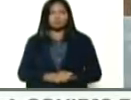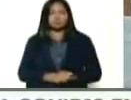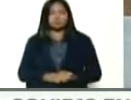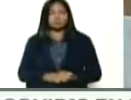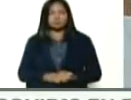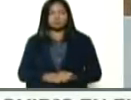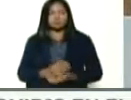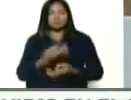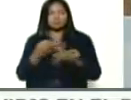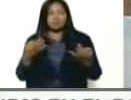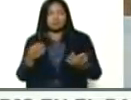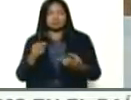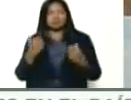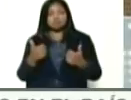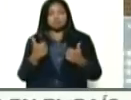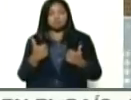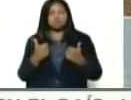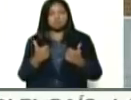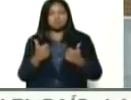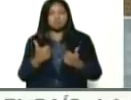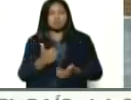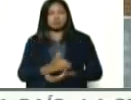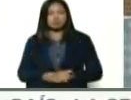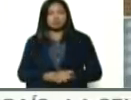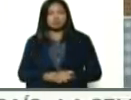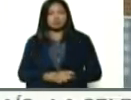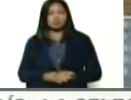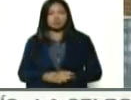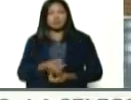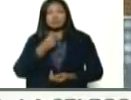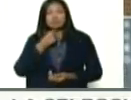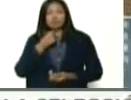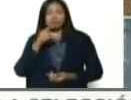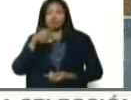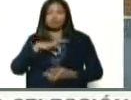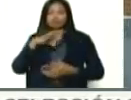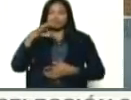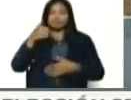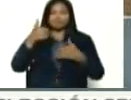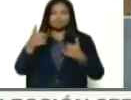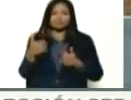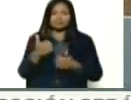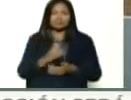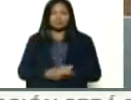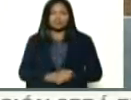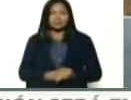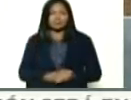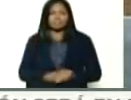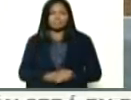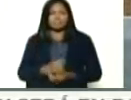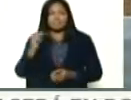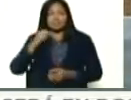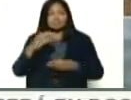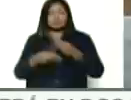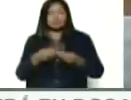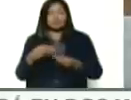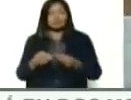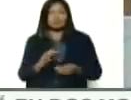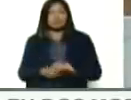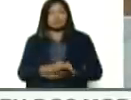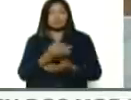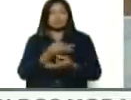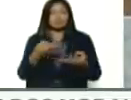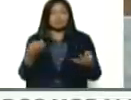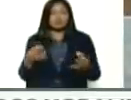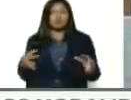excelente muy bien me gusta ese espíritu así es y además en perfecta